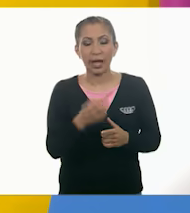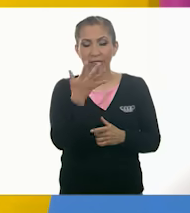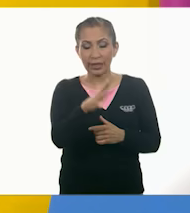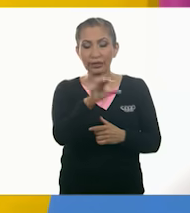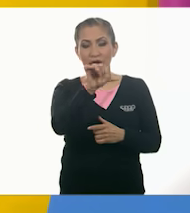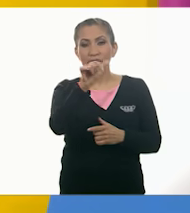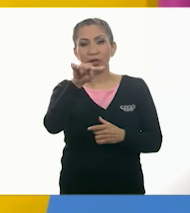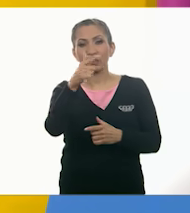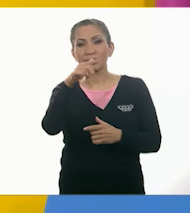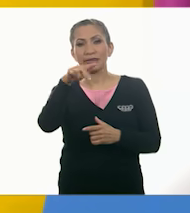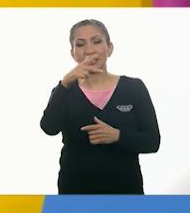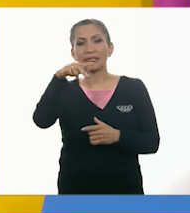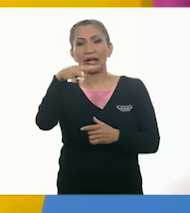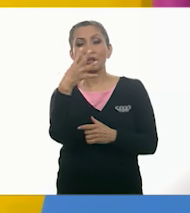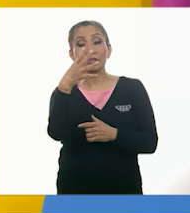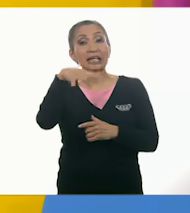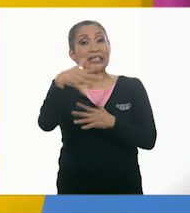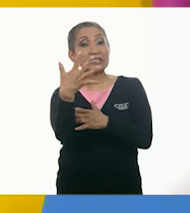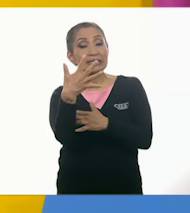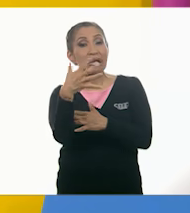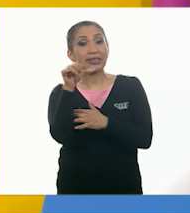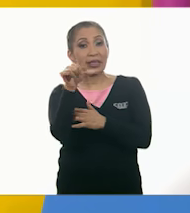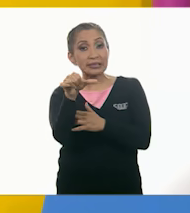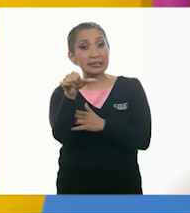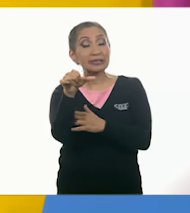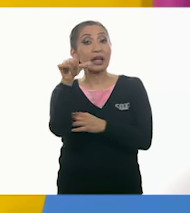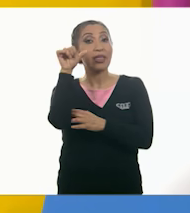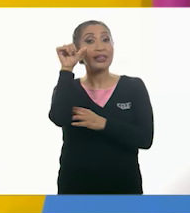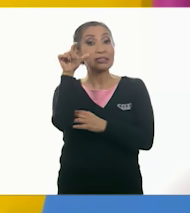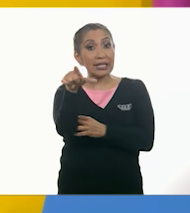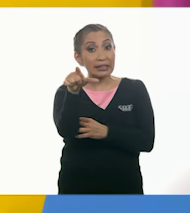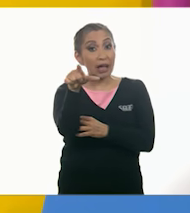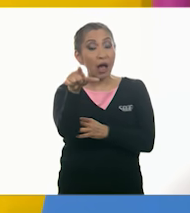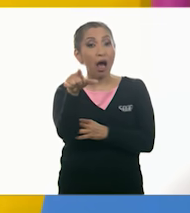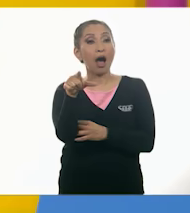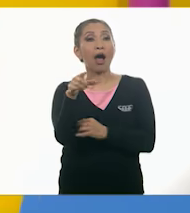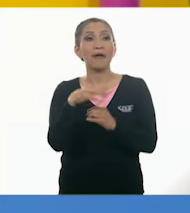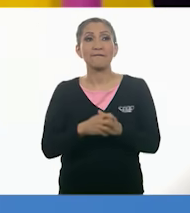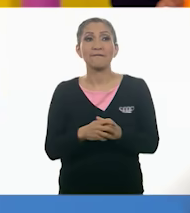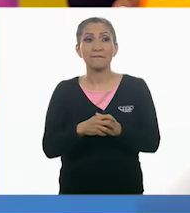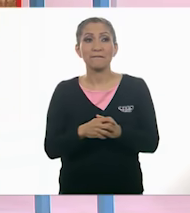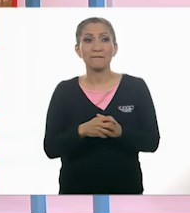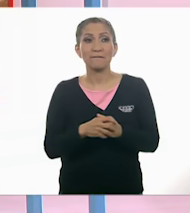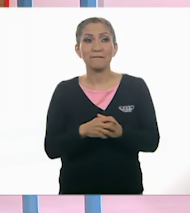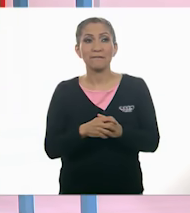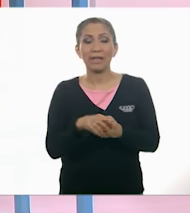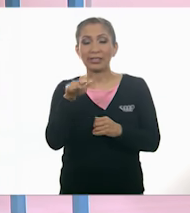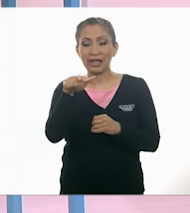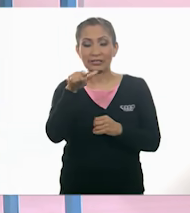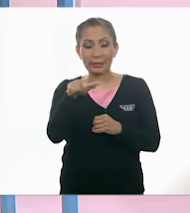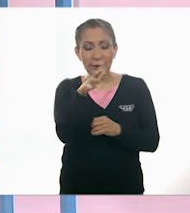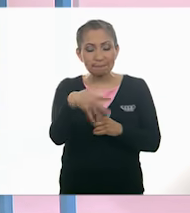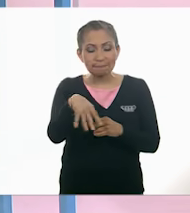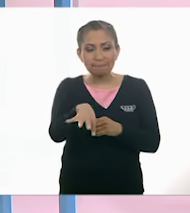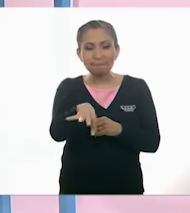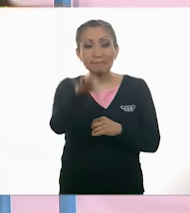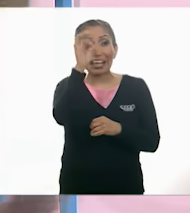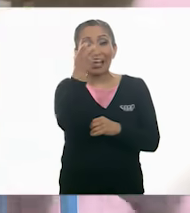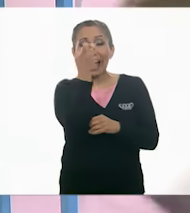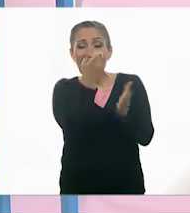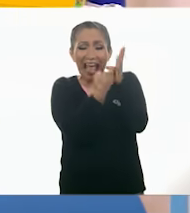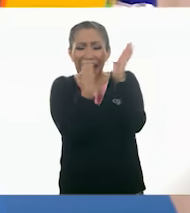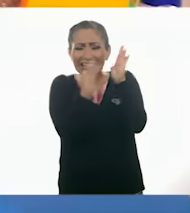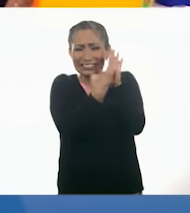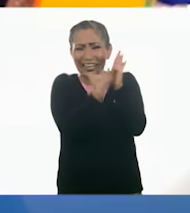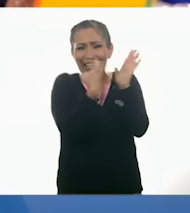10, 11, 12, 13, 14, 15, 16 y 17. Y el 17 está